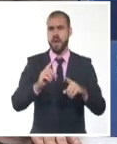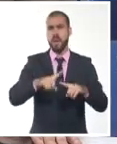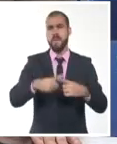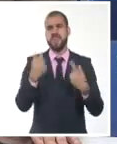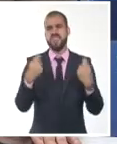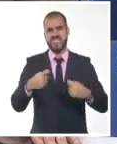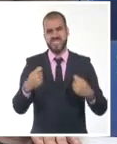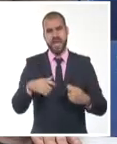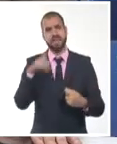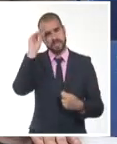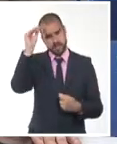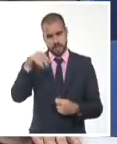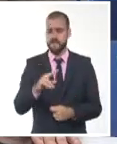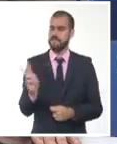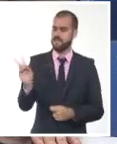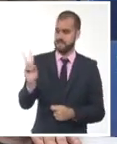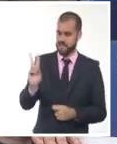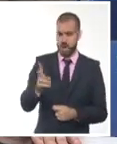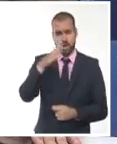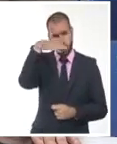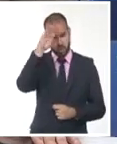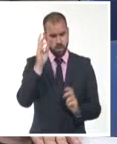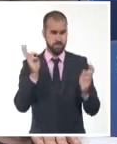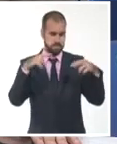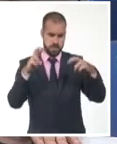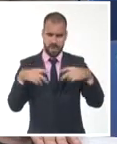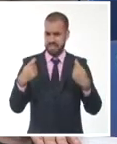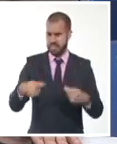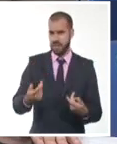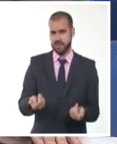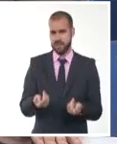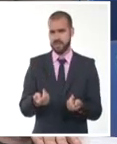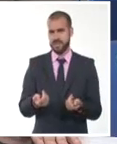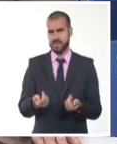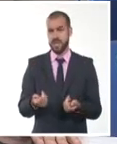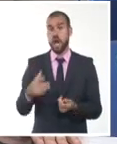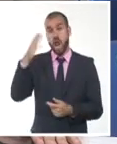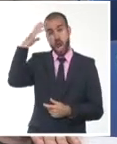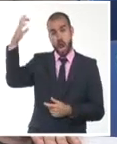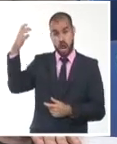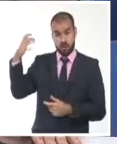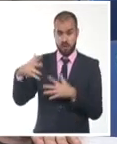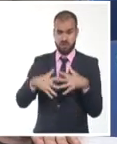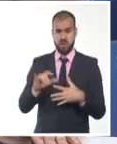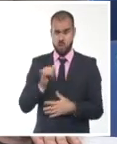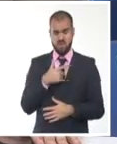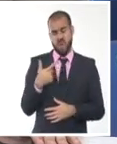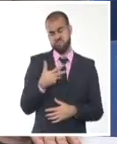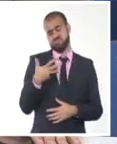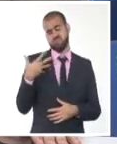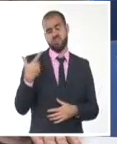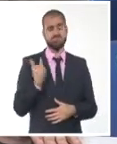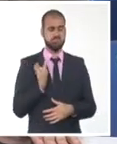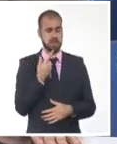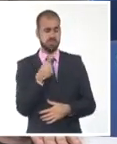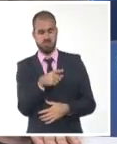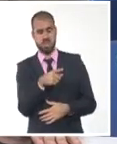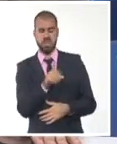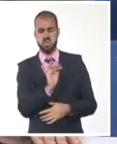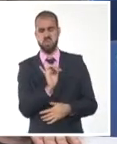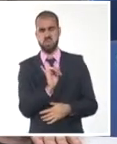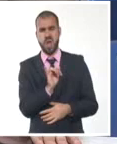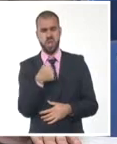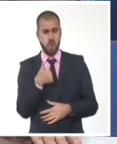Cuba, Venezuela o con cualquier otro país en la región que la Casa Blanca desde su prepotencia califique como ajenos a